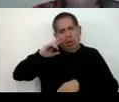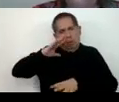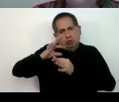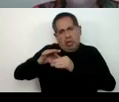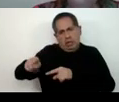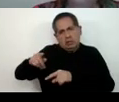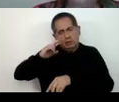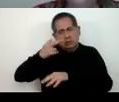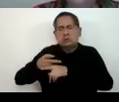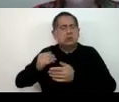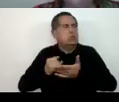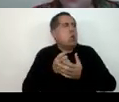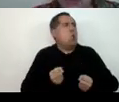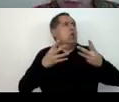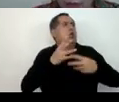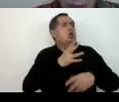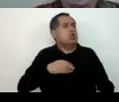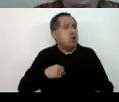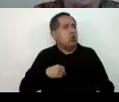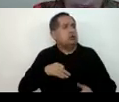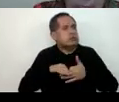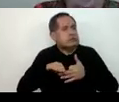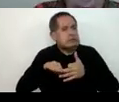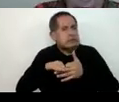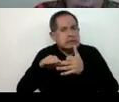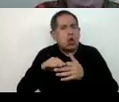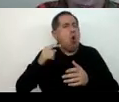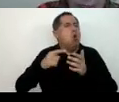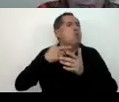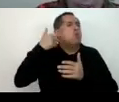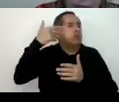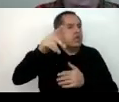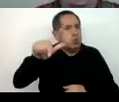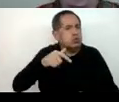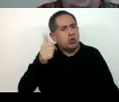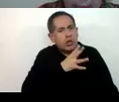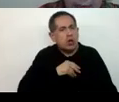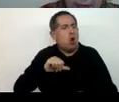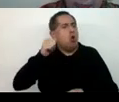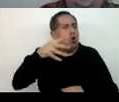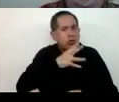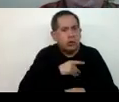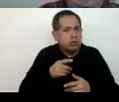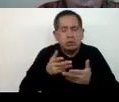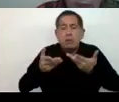el número y espaciamiento de sus hijos. Y bueno, también en México existe